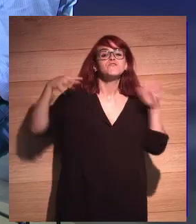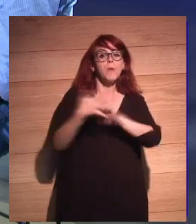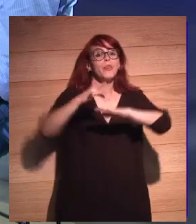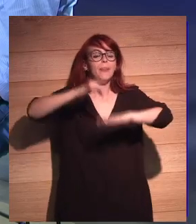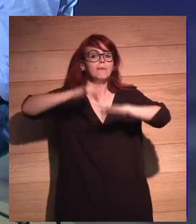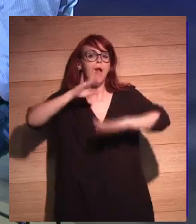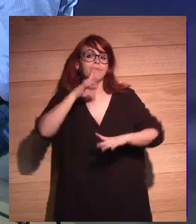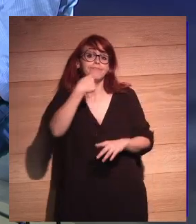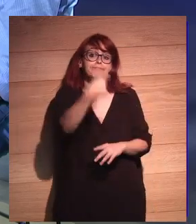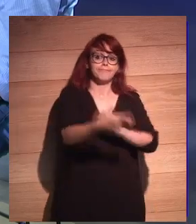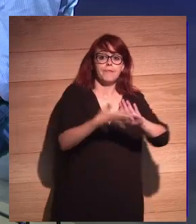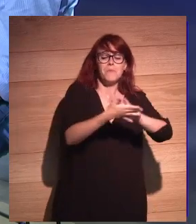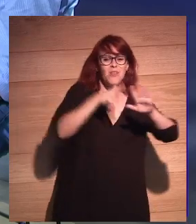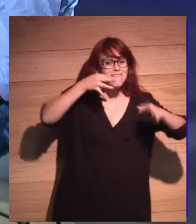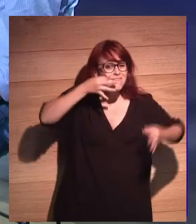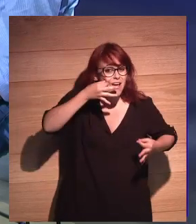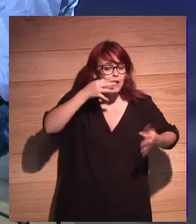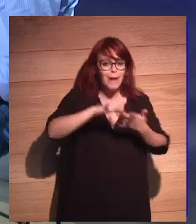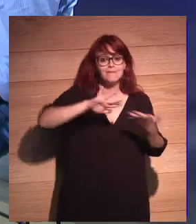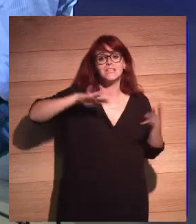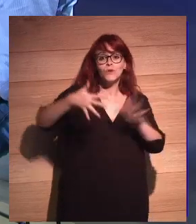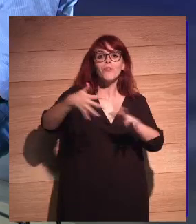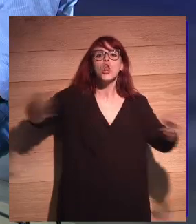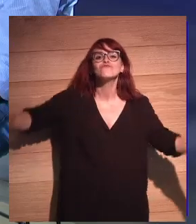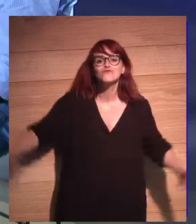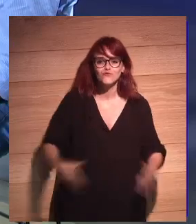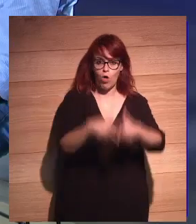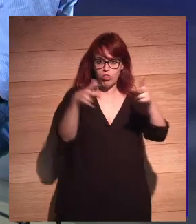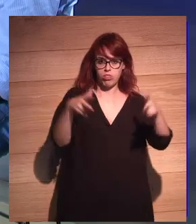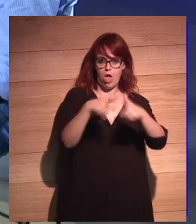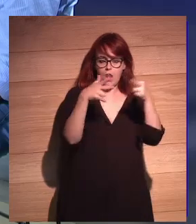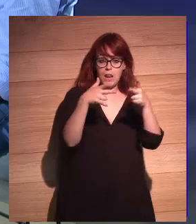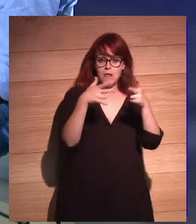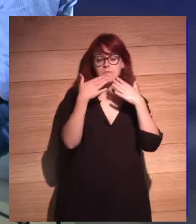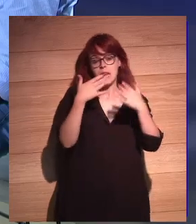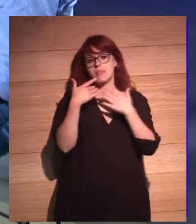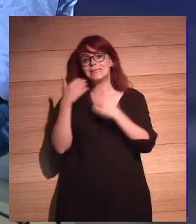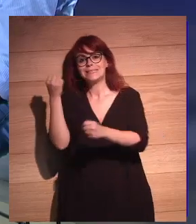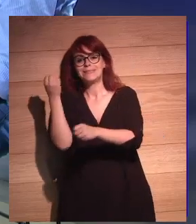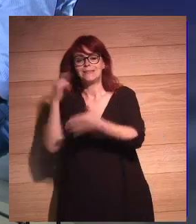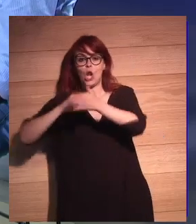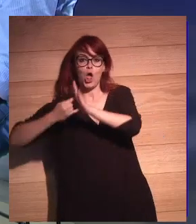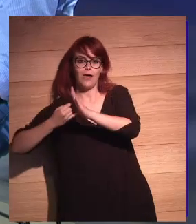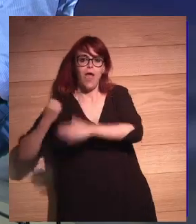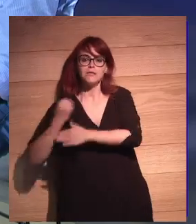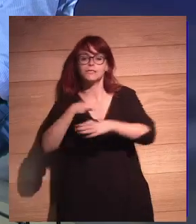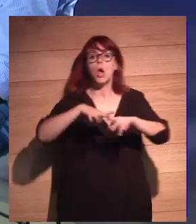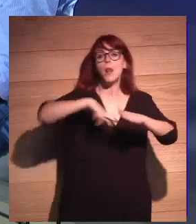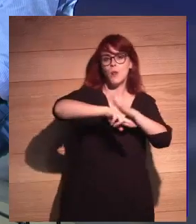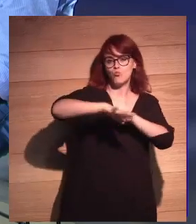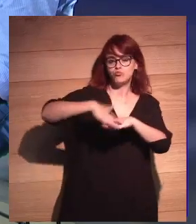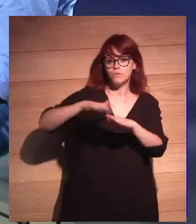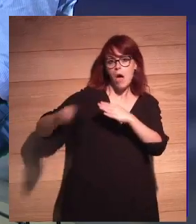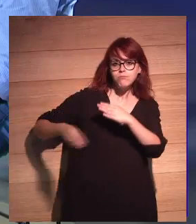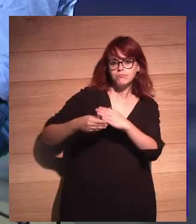pero realmente a lo que nos enfrentamos es a una transformación social que está apoyada en la tecnología, como decimos, que es el medio, y ahí lo que comentaba Óscar